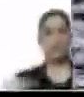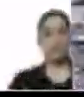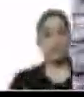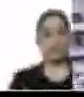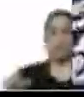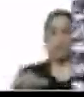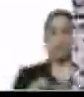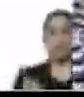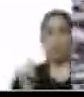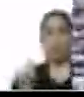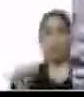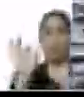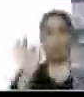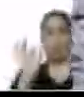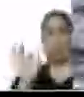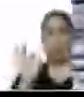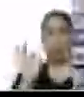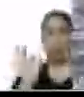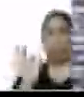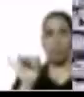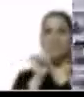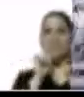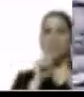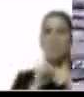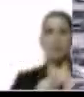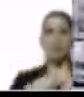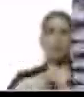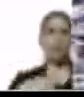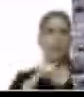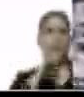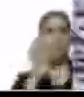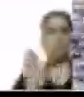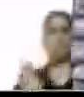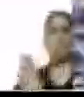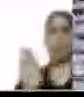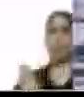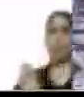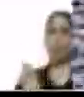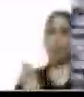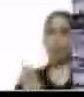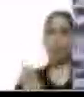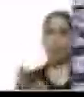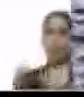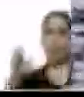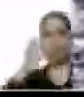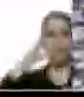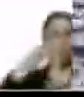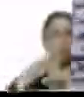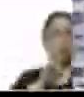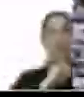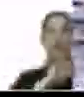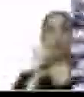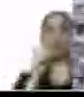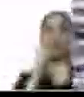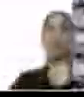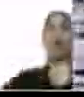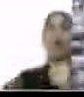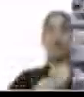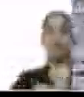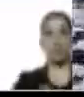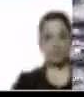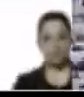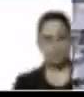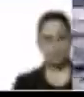COVID-19. Y ay, esa acusación, ¿qué tal lo idiota de la acusación? Nace porque según el sujeto este,